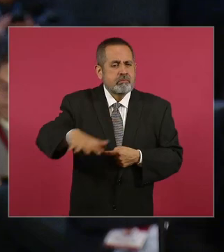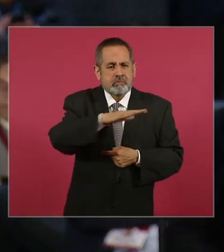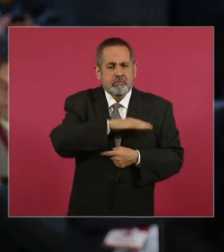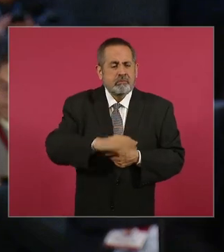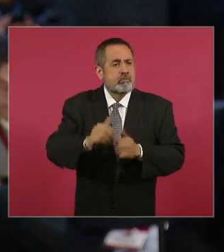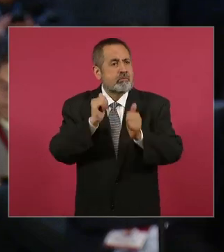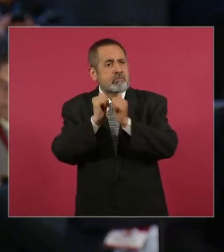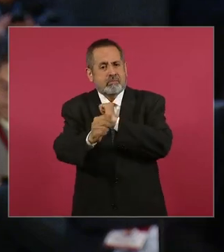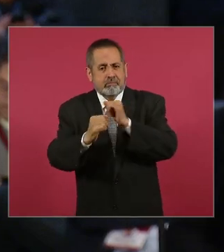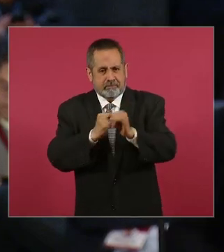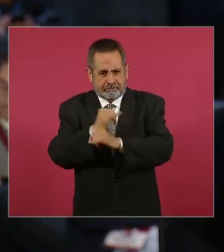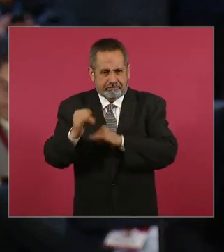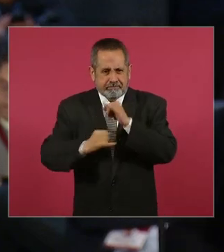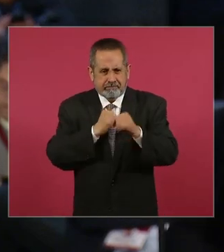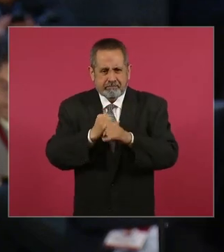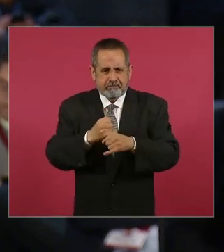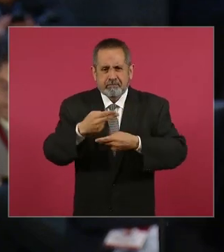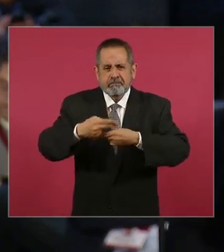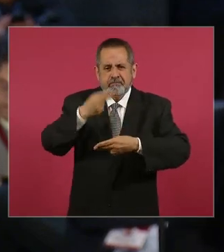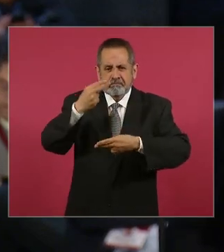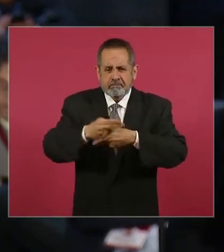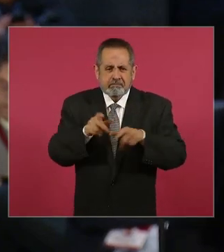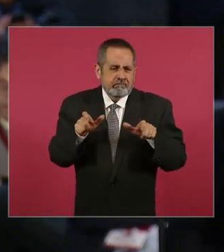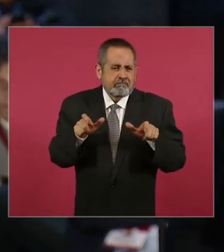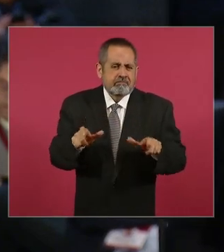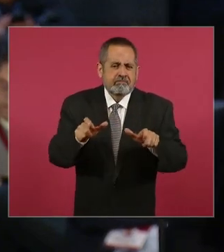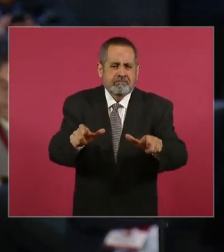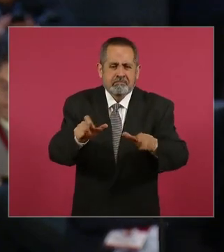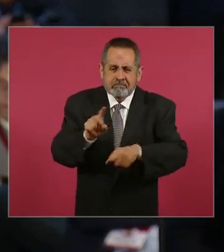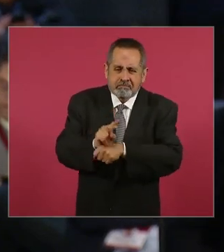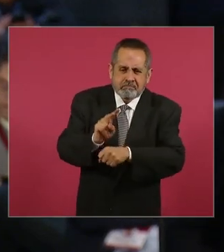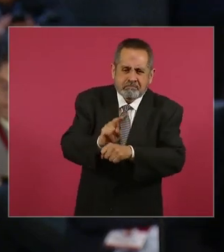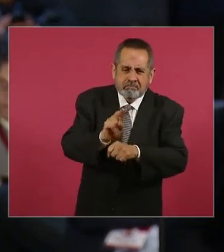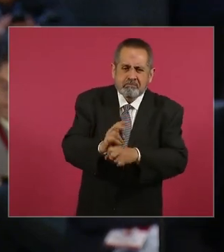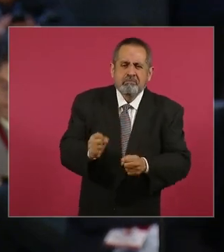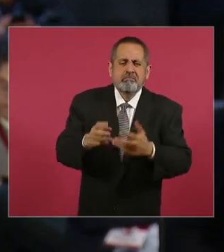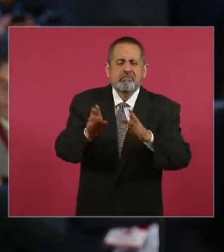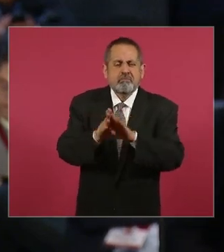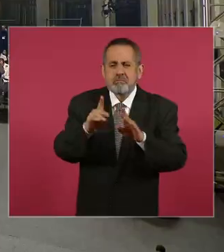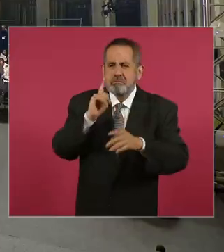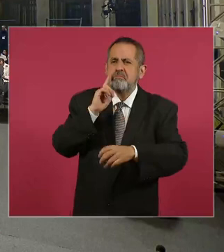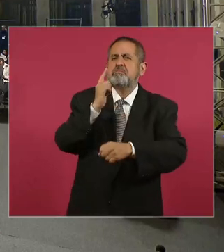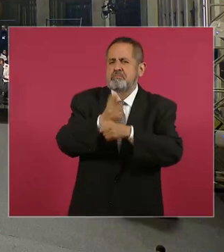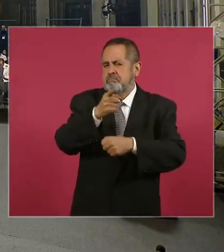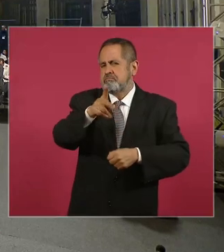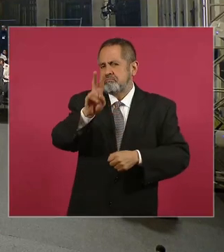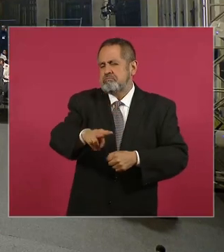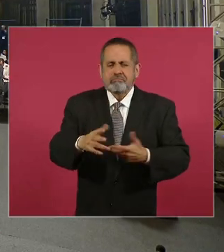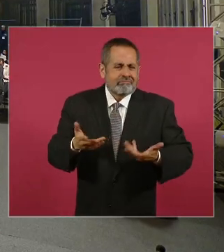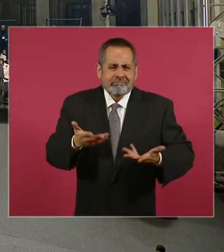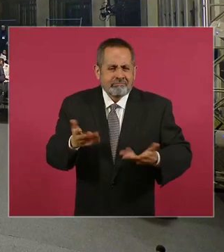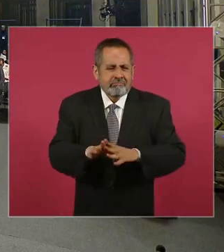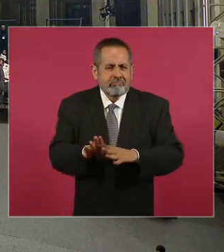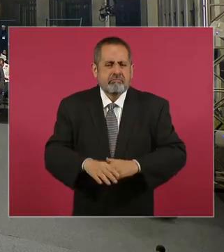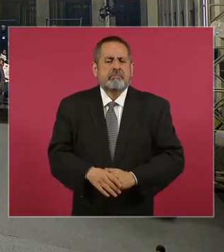carretera internacional y cómo se identifican. ¿Identifican cómo deben ir identificados? Sería todo. Sí.